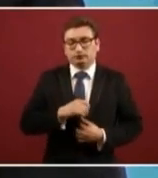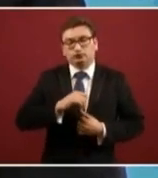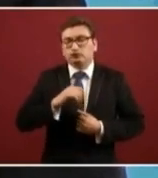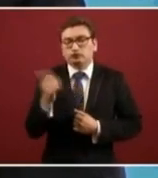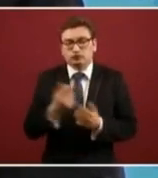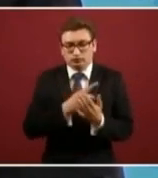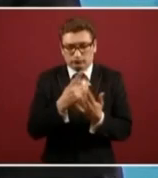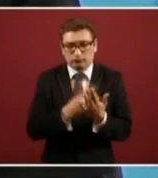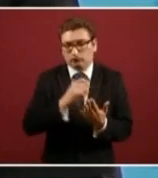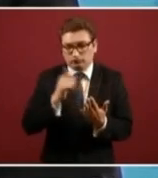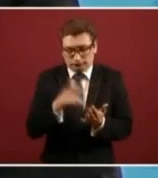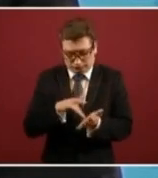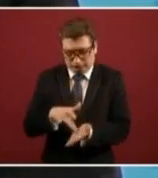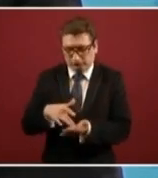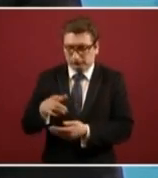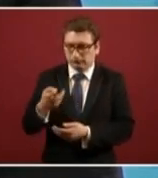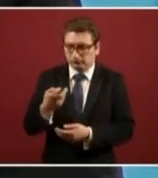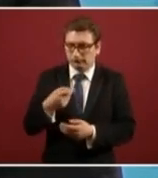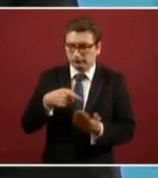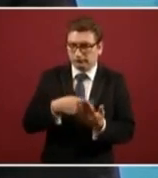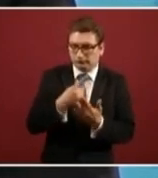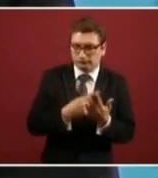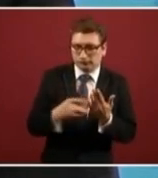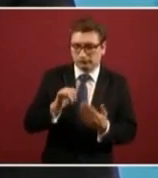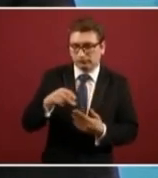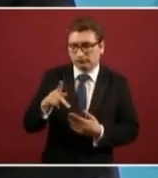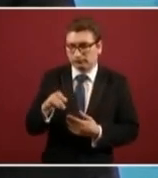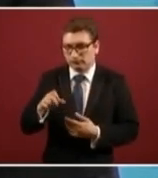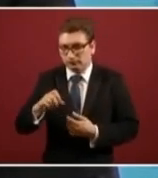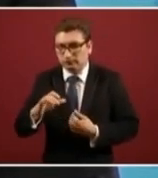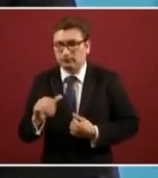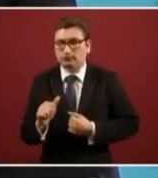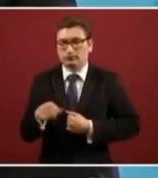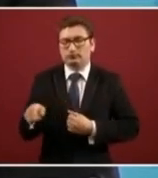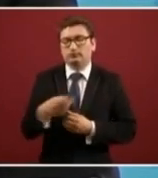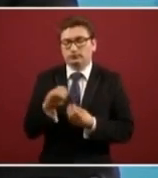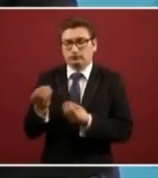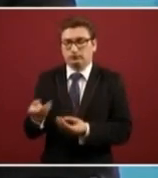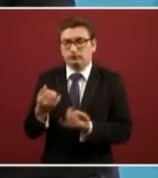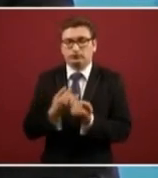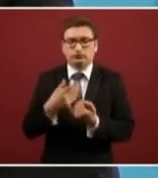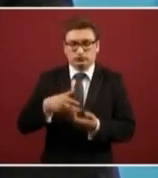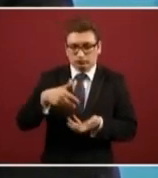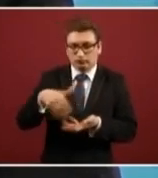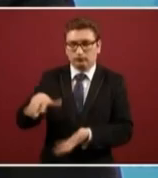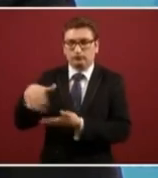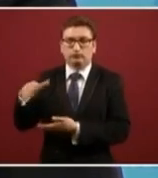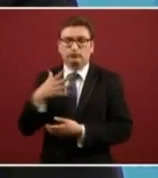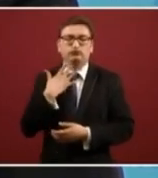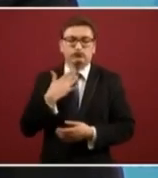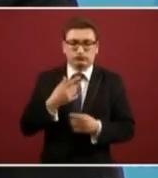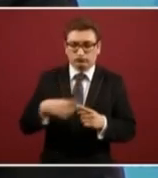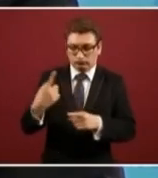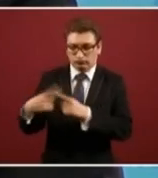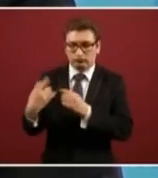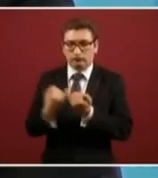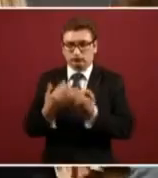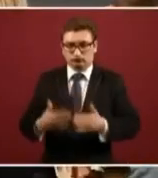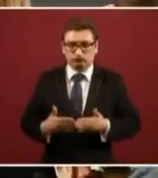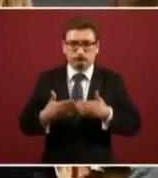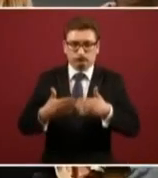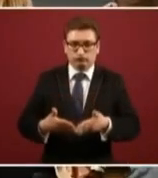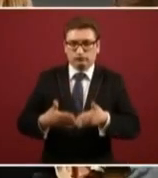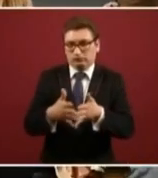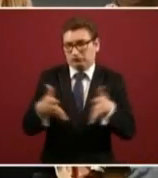otros apoyos, pero además de Bien Pesca, el caso del apoyo a los combustibles, el caso de modernización de embarcaciones mayores